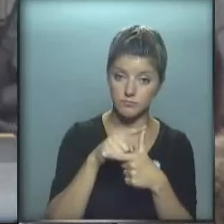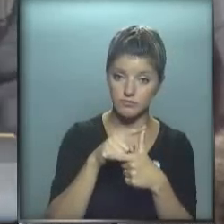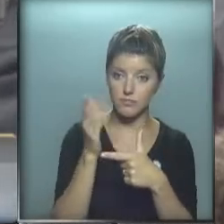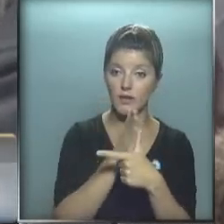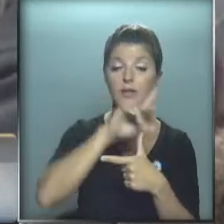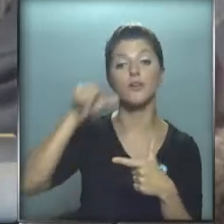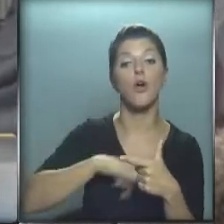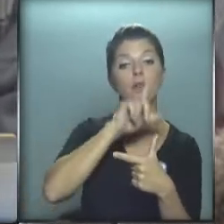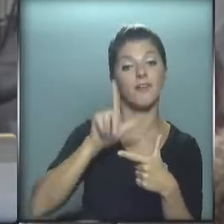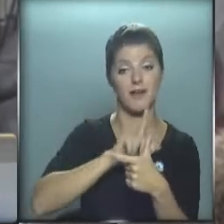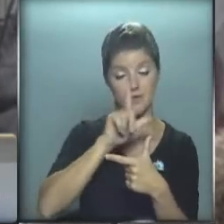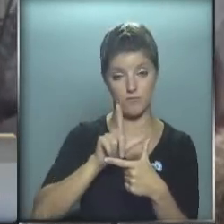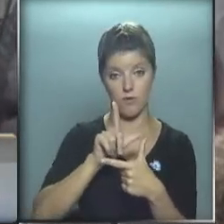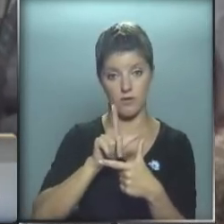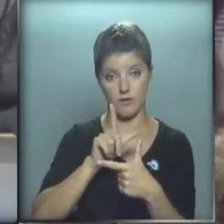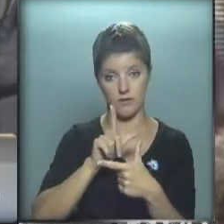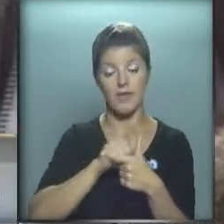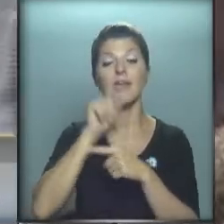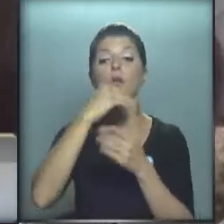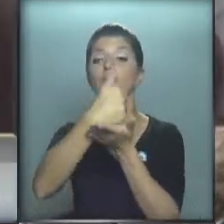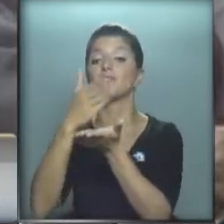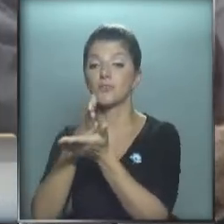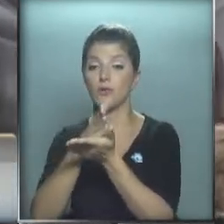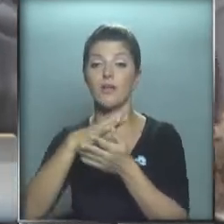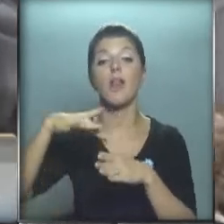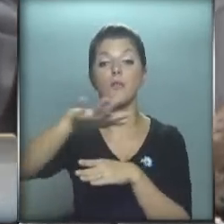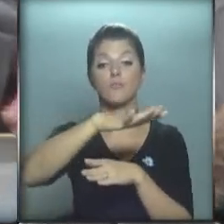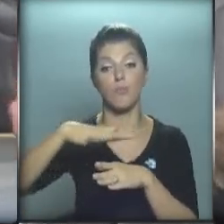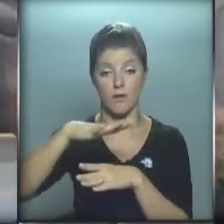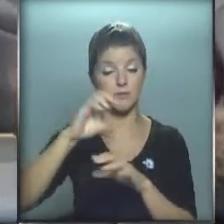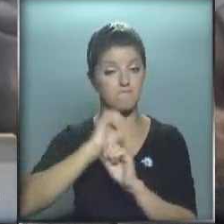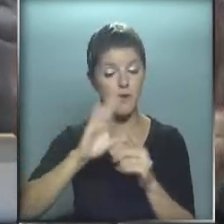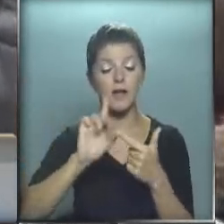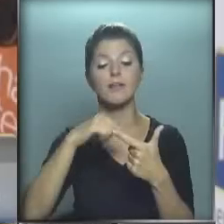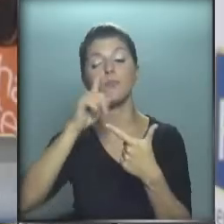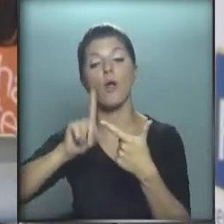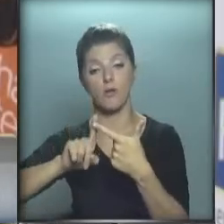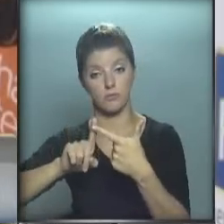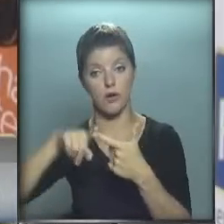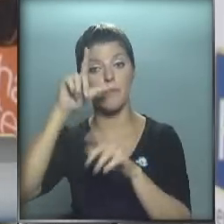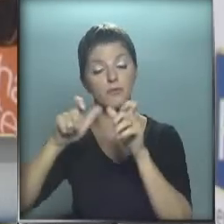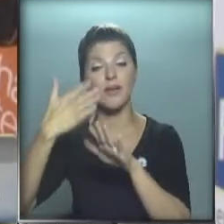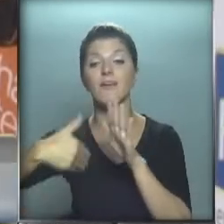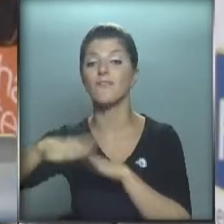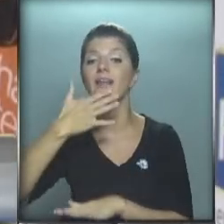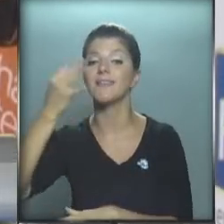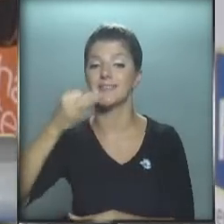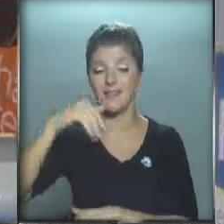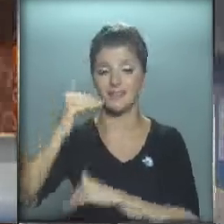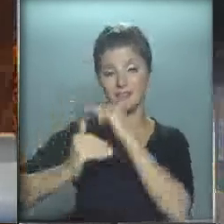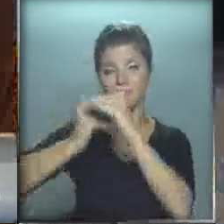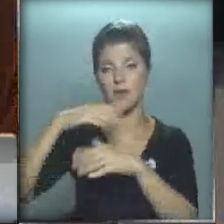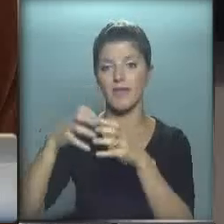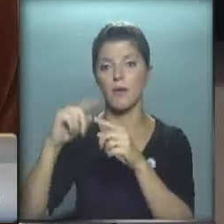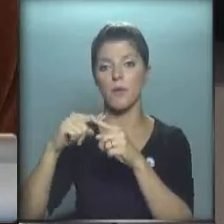neoliberalismo que afecta a ciertos sectores de la población eh Por el otro los que van a a determinar este crecimiento de la extrema